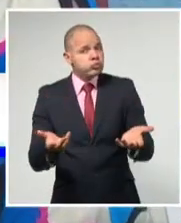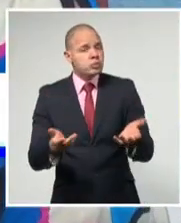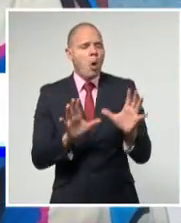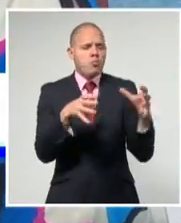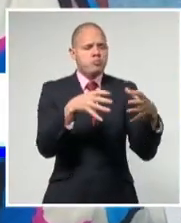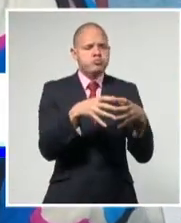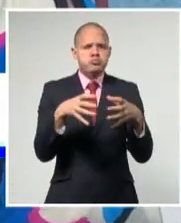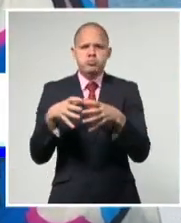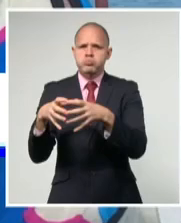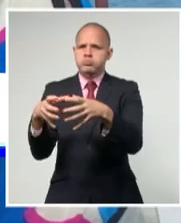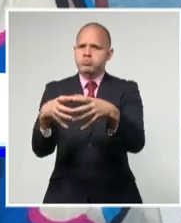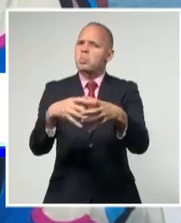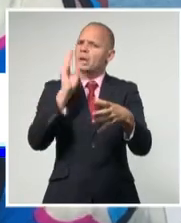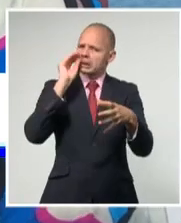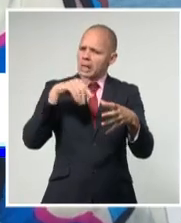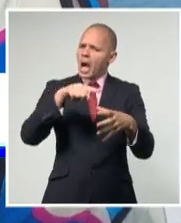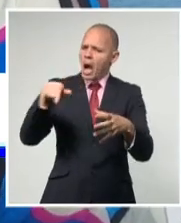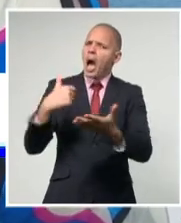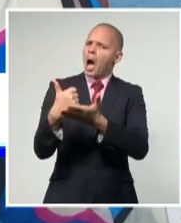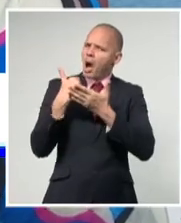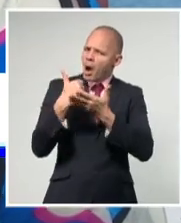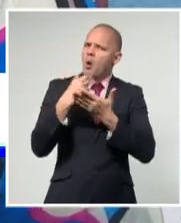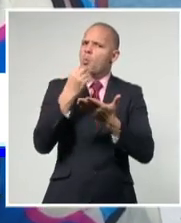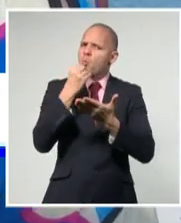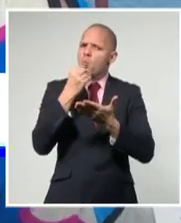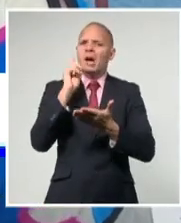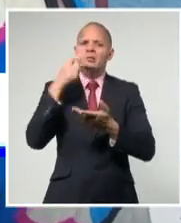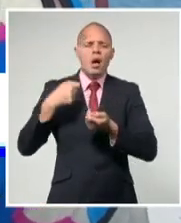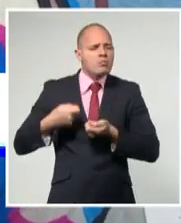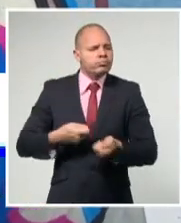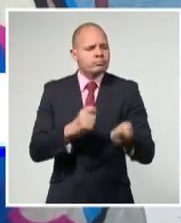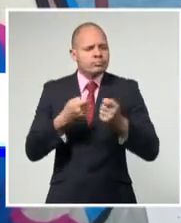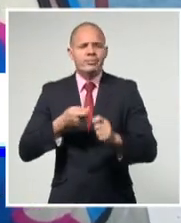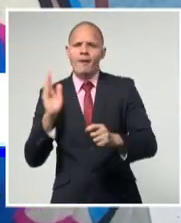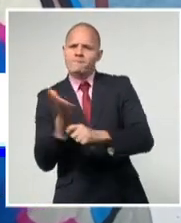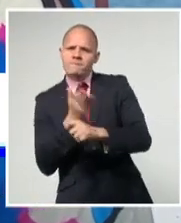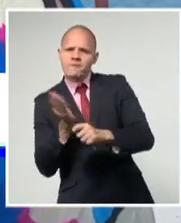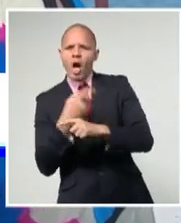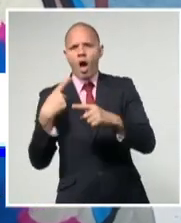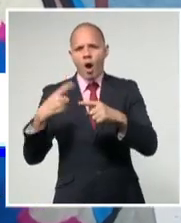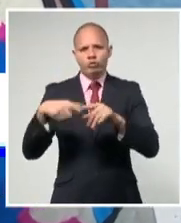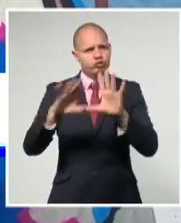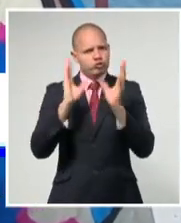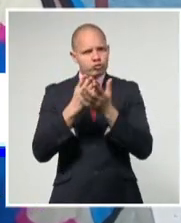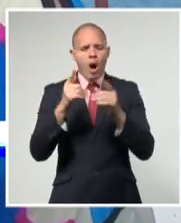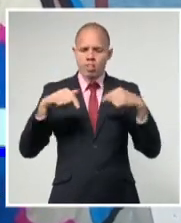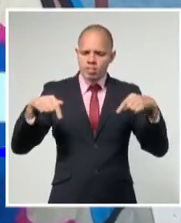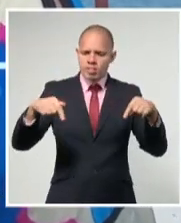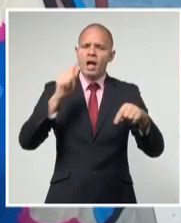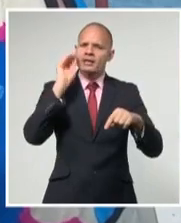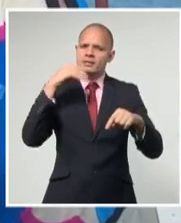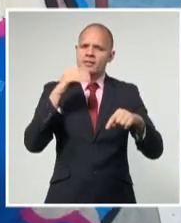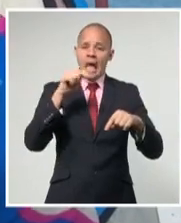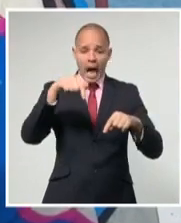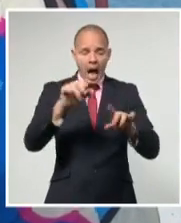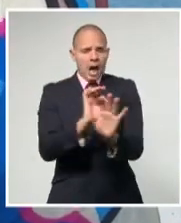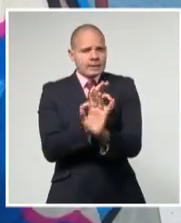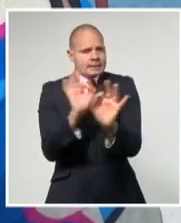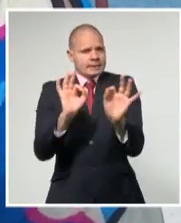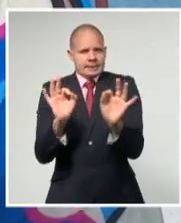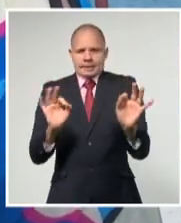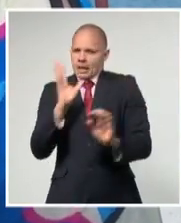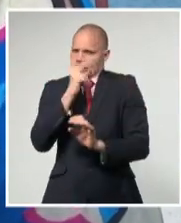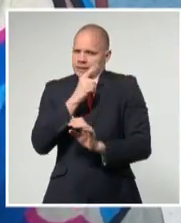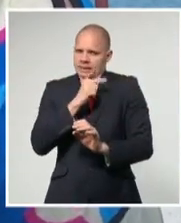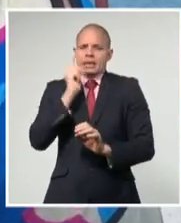comunal y otros trabajadores que se fueron incorporando a actividades voluntarias a lo que fue a la limpieza general de toda la